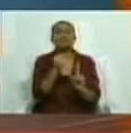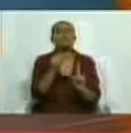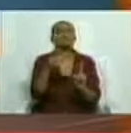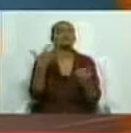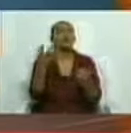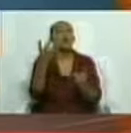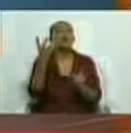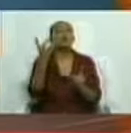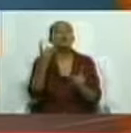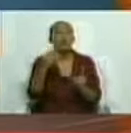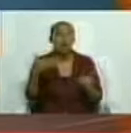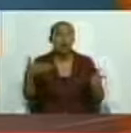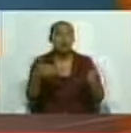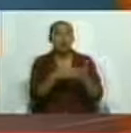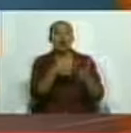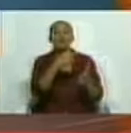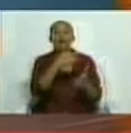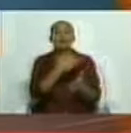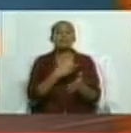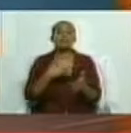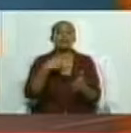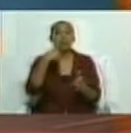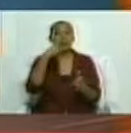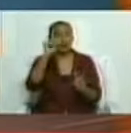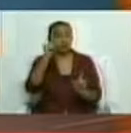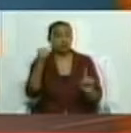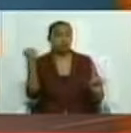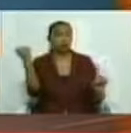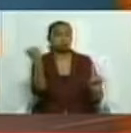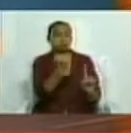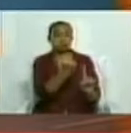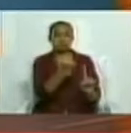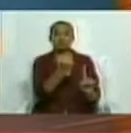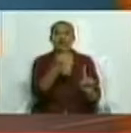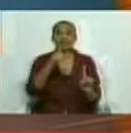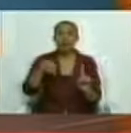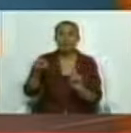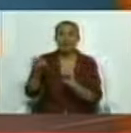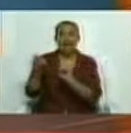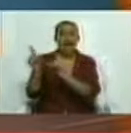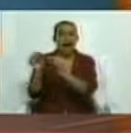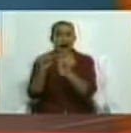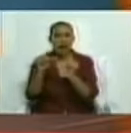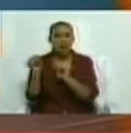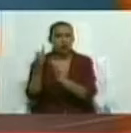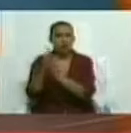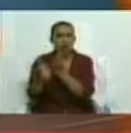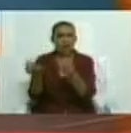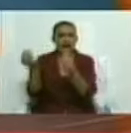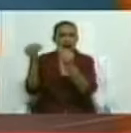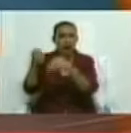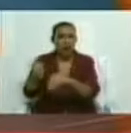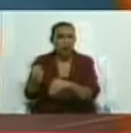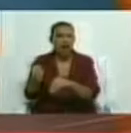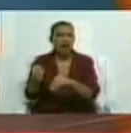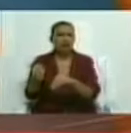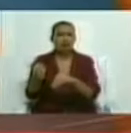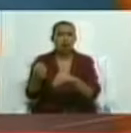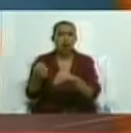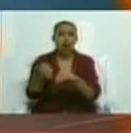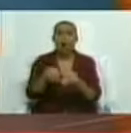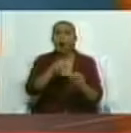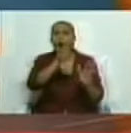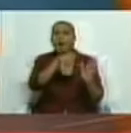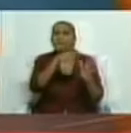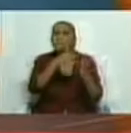contra del presidente de la repúbl nicolá maduro Moro conspiración y asociación Yo quiero